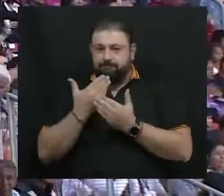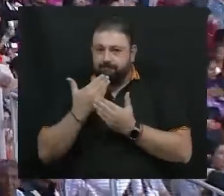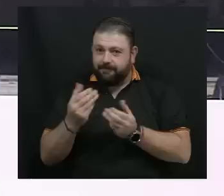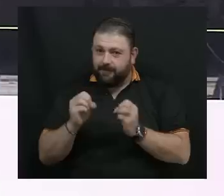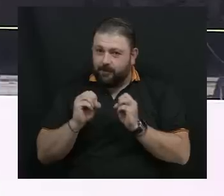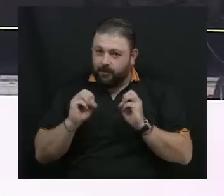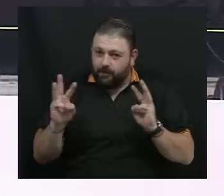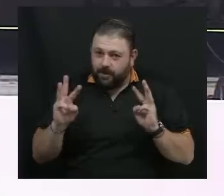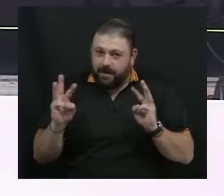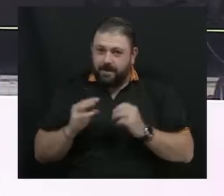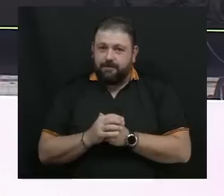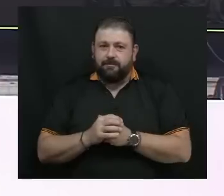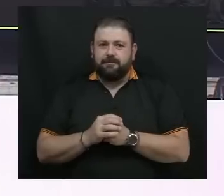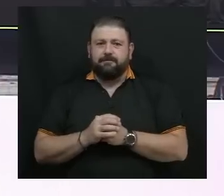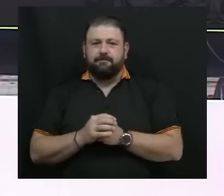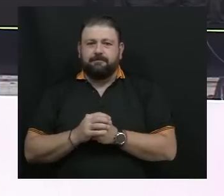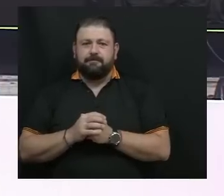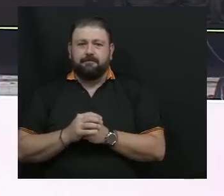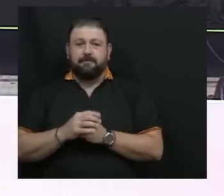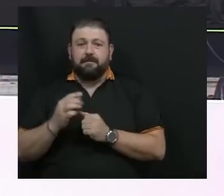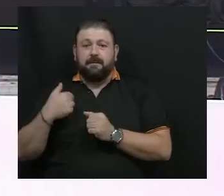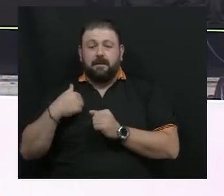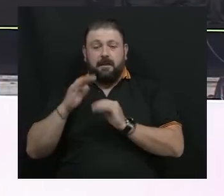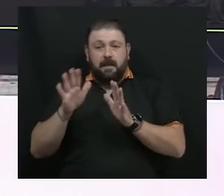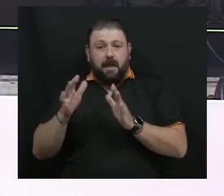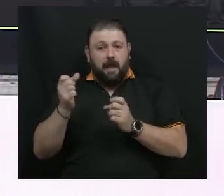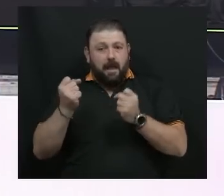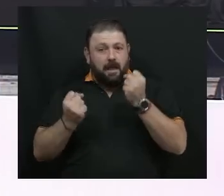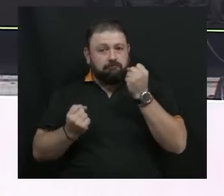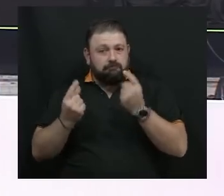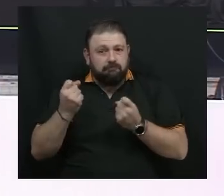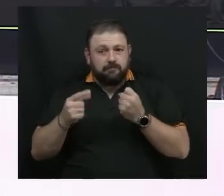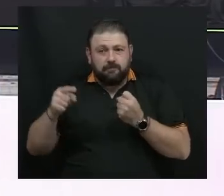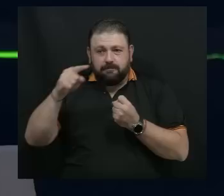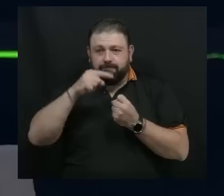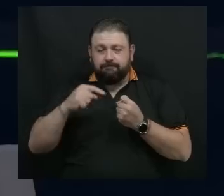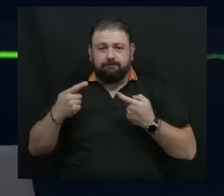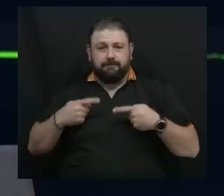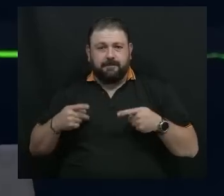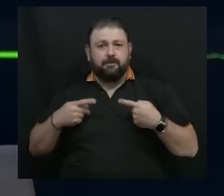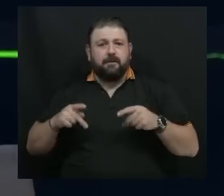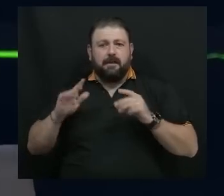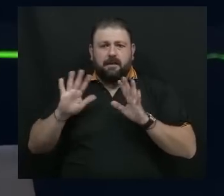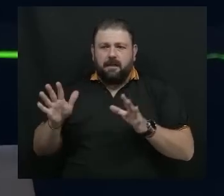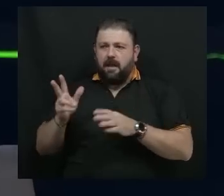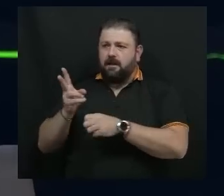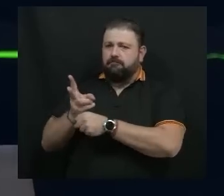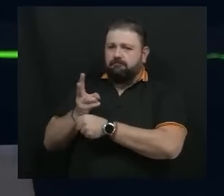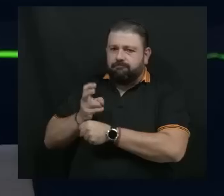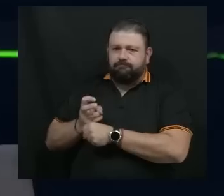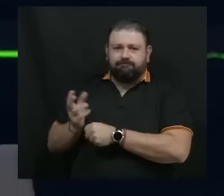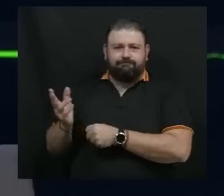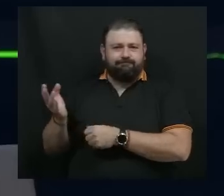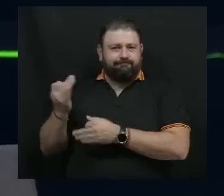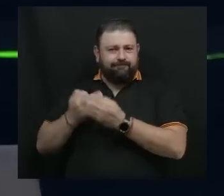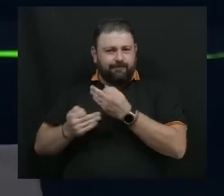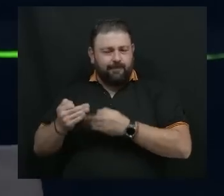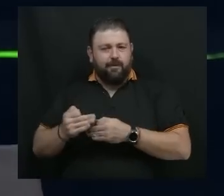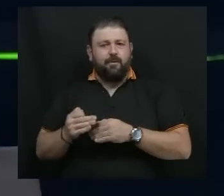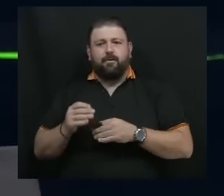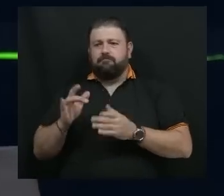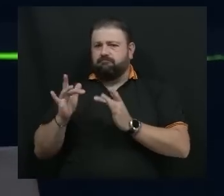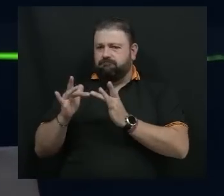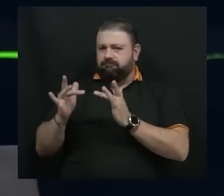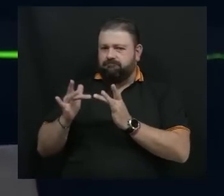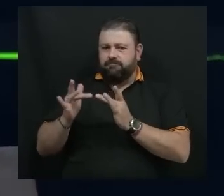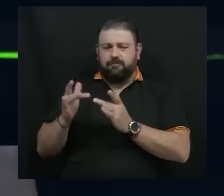Y hay alguien que esté aquí, que haya sido invitado, no sé, lo contactaron en el taxi, en el súper,